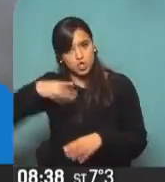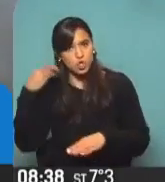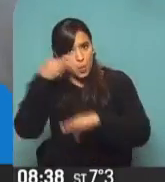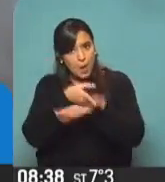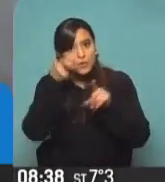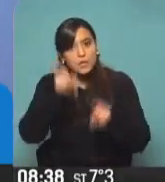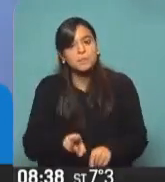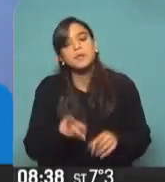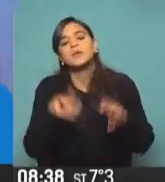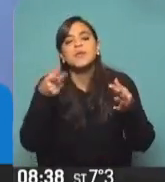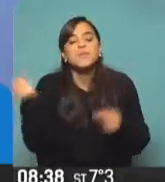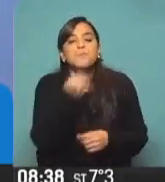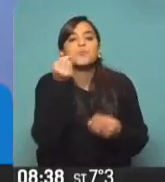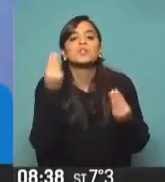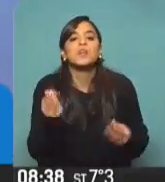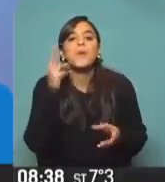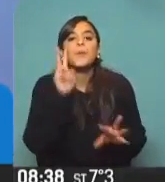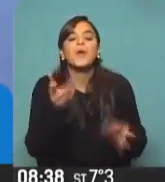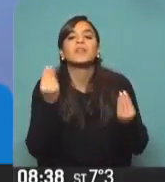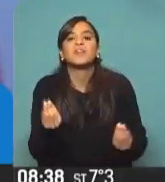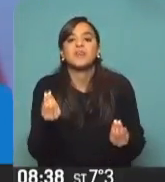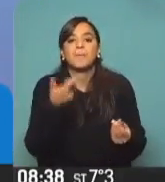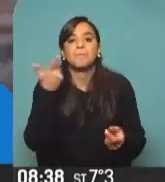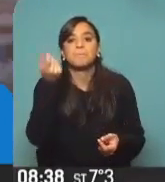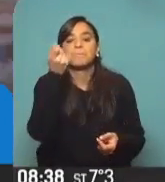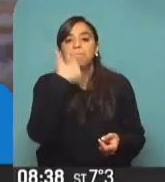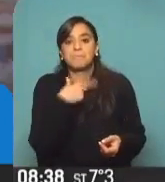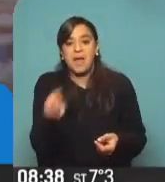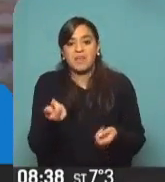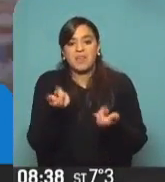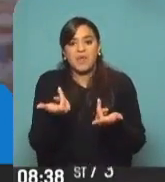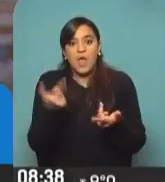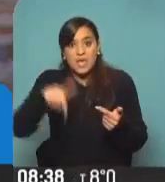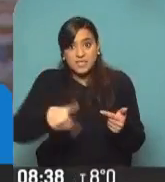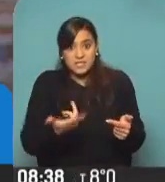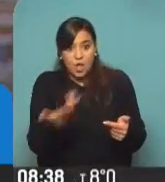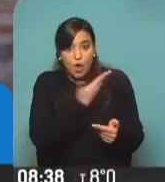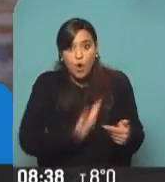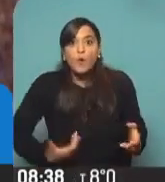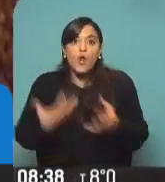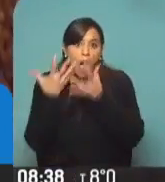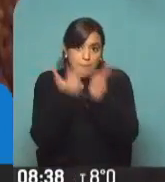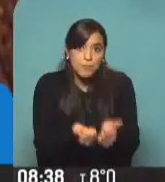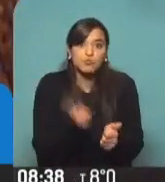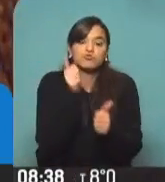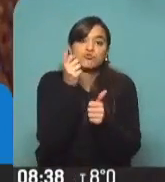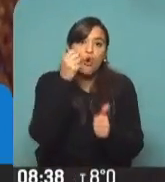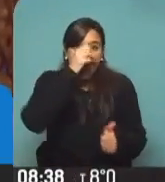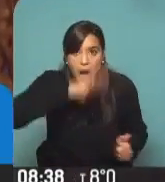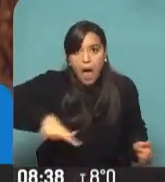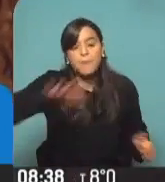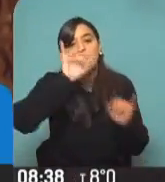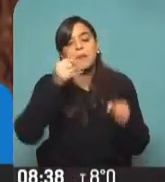lo importante esto es el ver qué es lo que recibe el presidente normalmente este es un gobierno que ha recibido en apoyo de todo el sector agroindustrial el